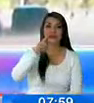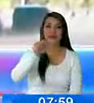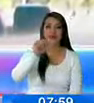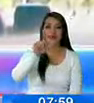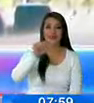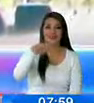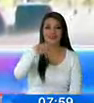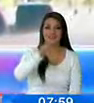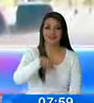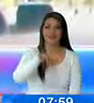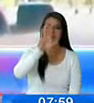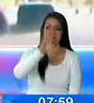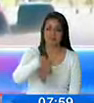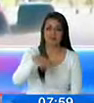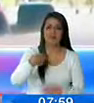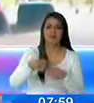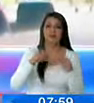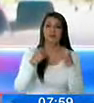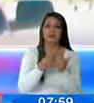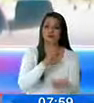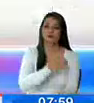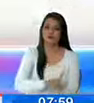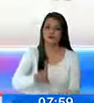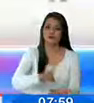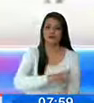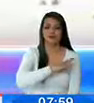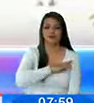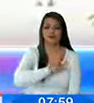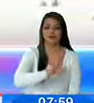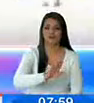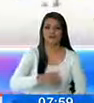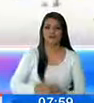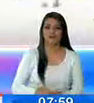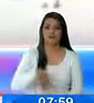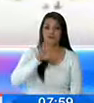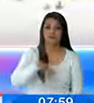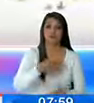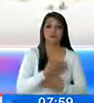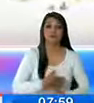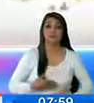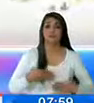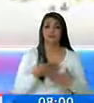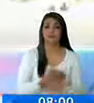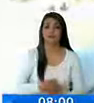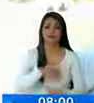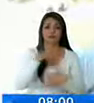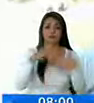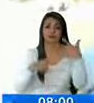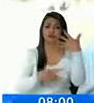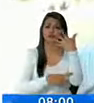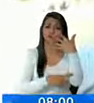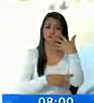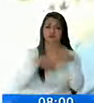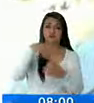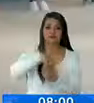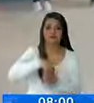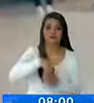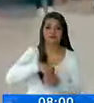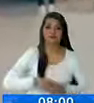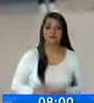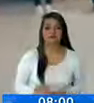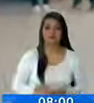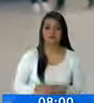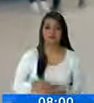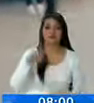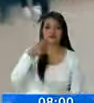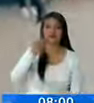participa en este hermoso grupo de danza del GAN Municipal de Gualaquiza. Ven acá, disfruten de todo lo que tenemos nosotros, nuestra localidad, etc.